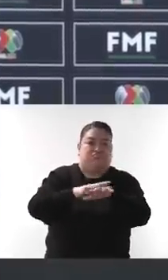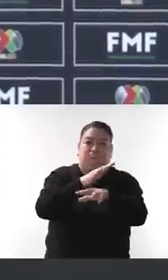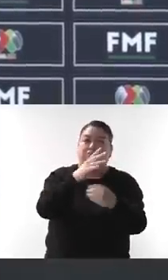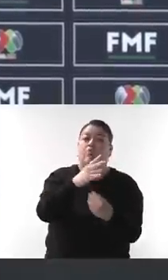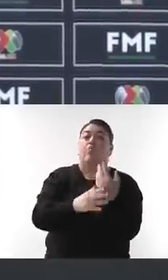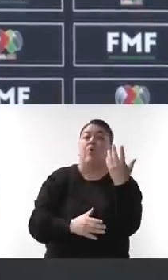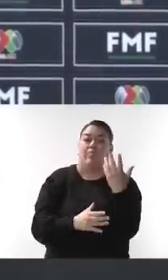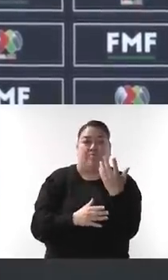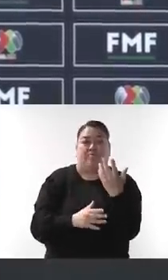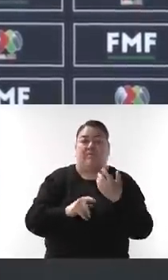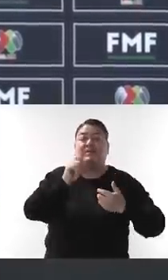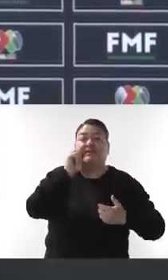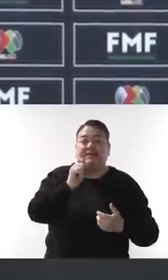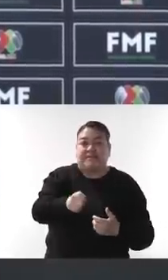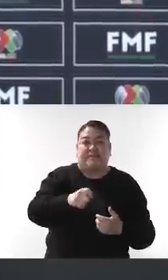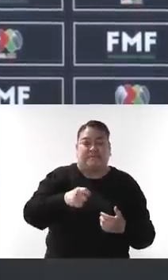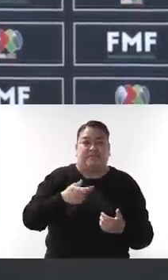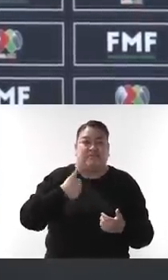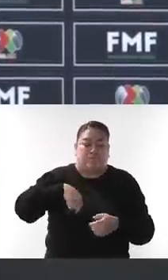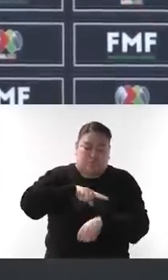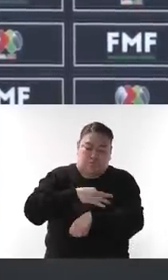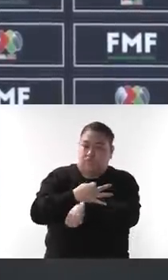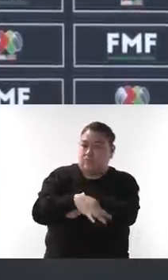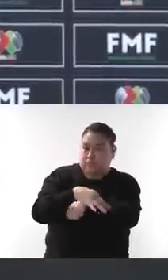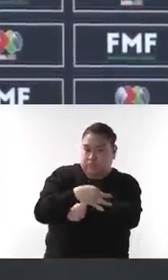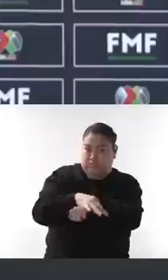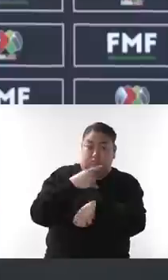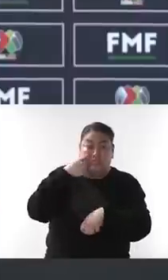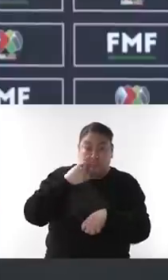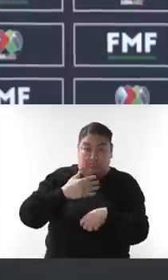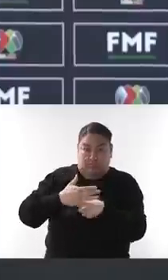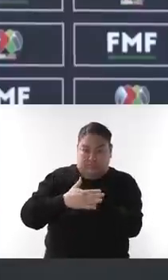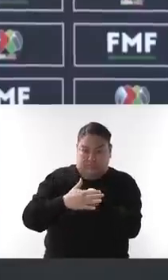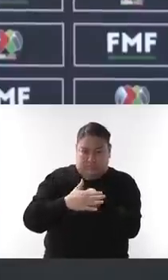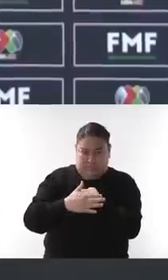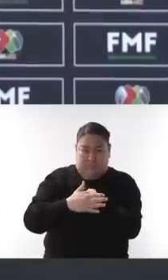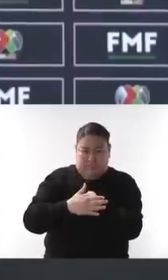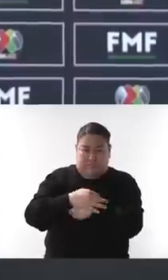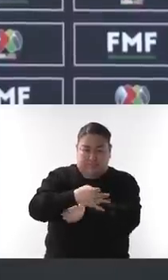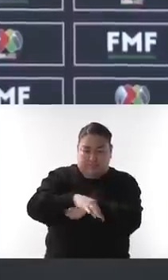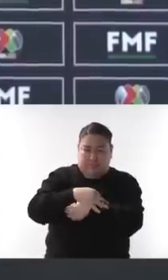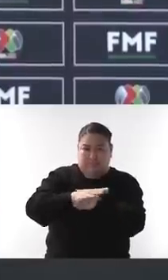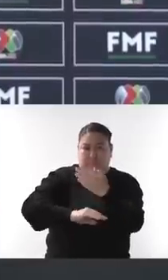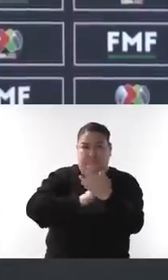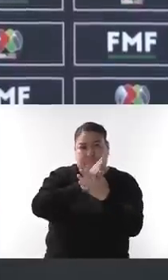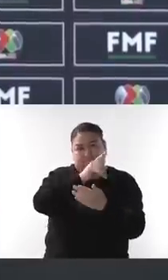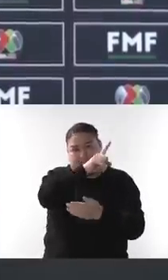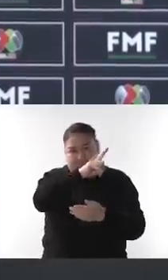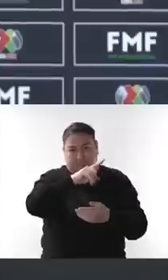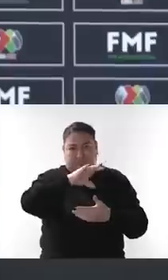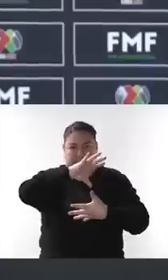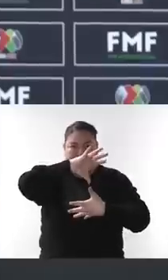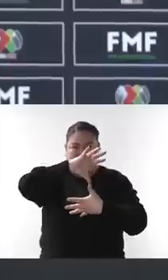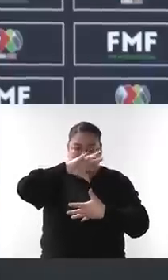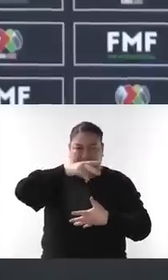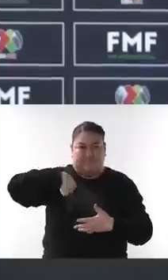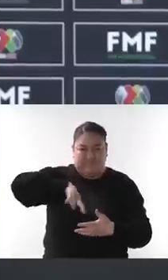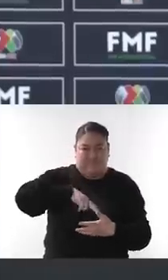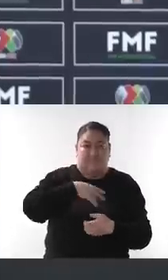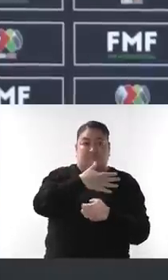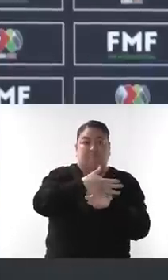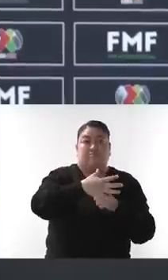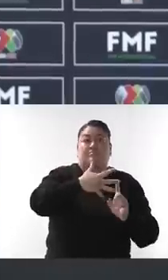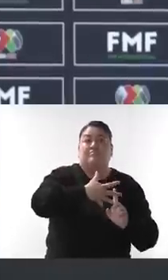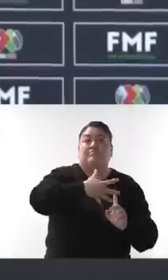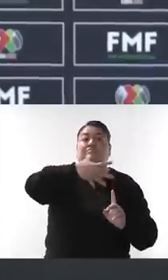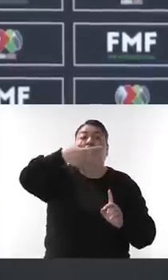con eso, a manera de proyecto piloto, porque lo que hagamos para este proceso de Norteamérica seguramente sea